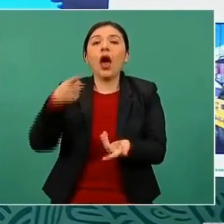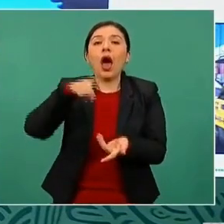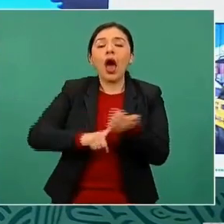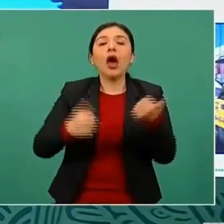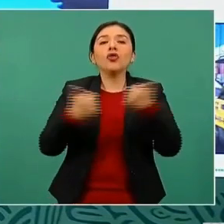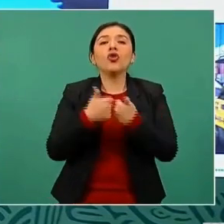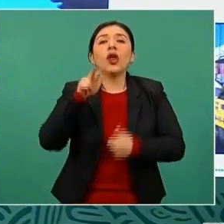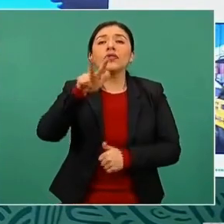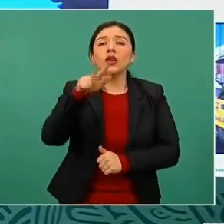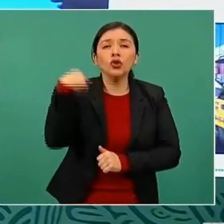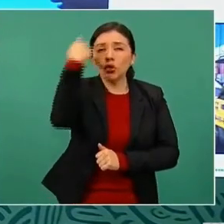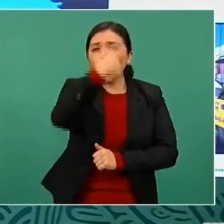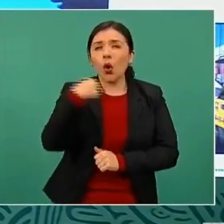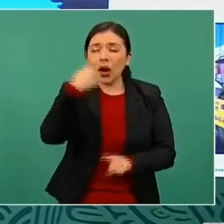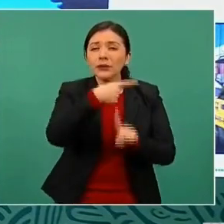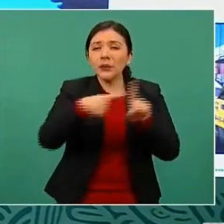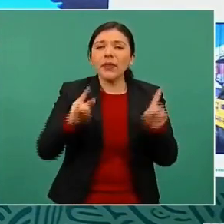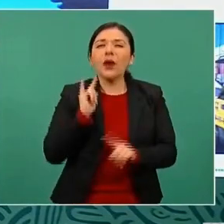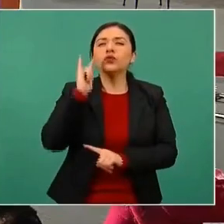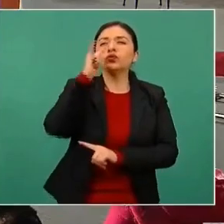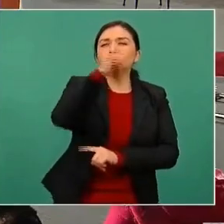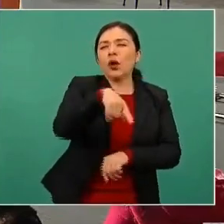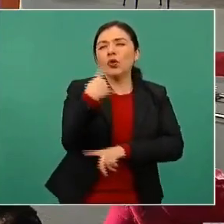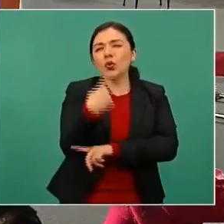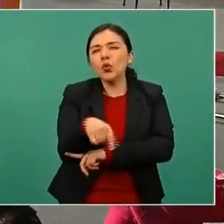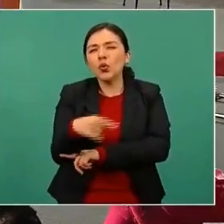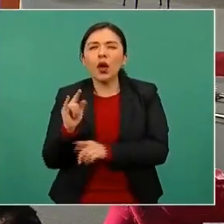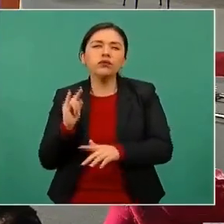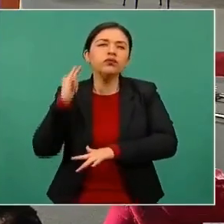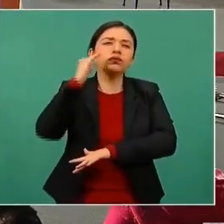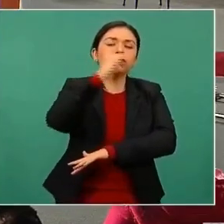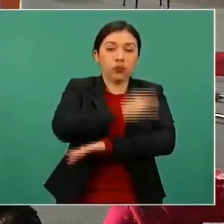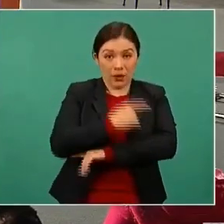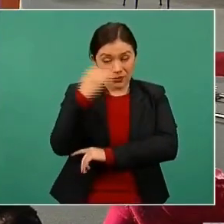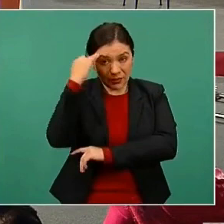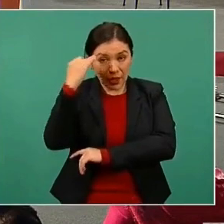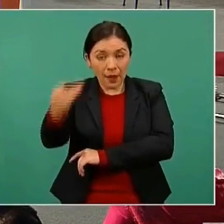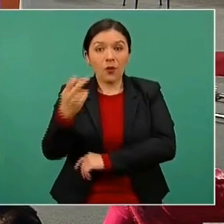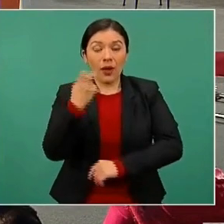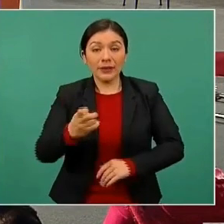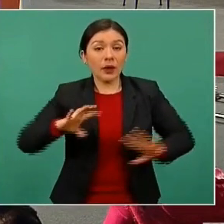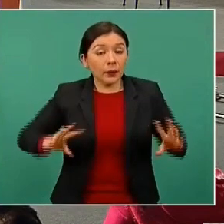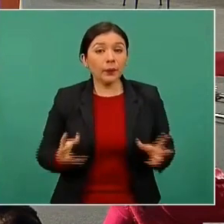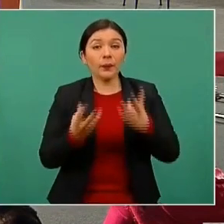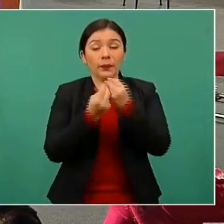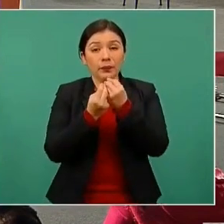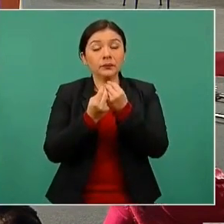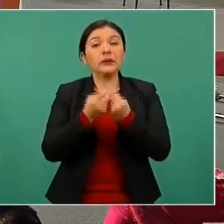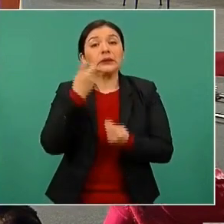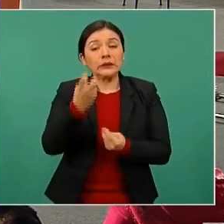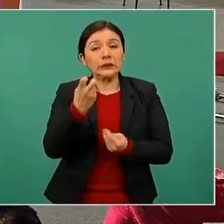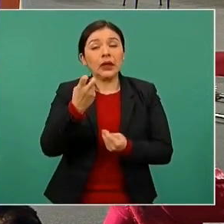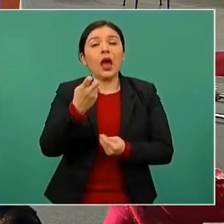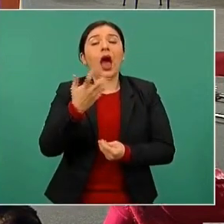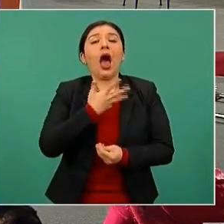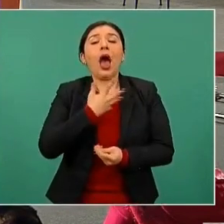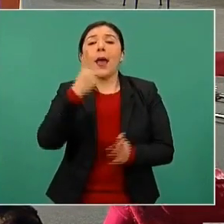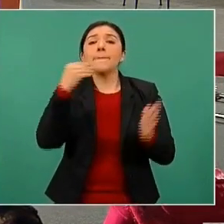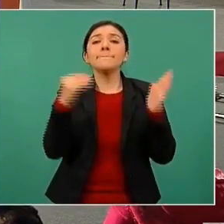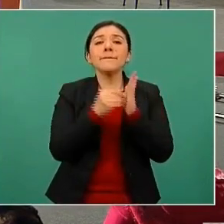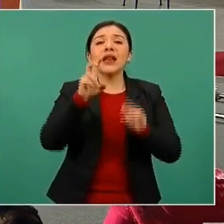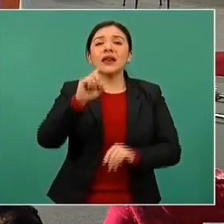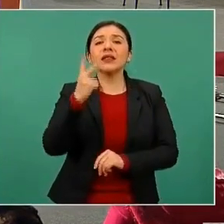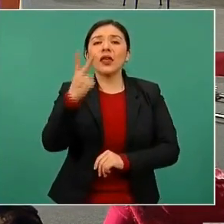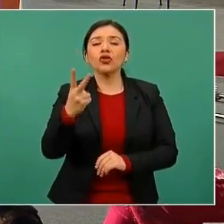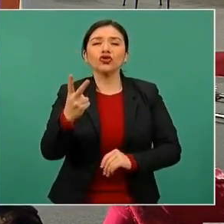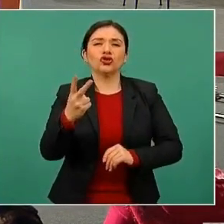horas y media de vuelo en total empleamos mil 32 elementos de